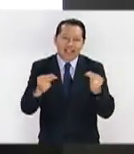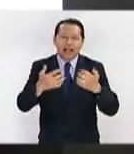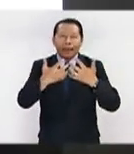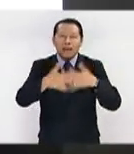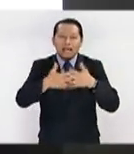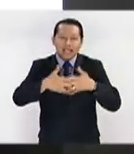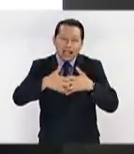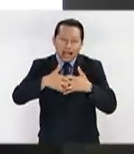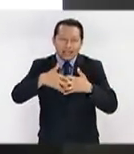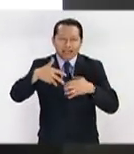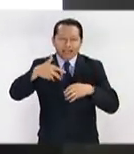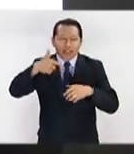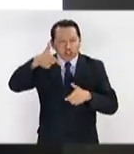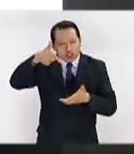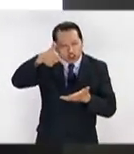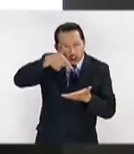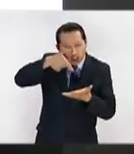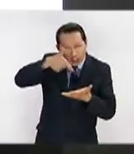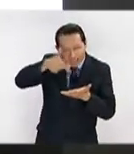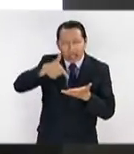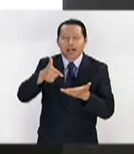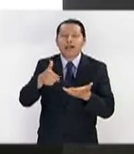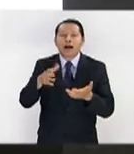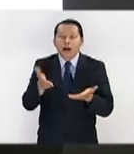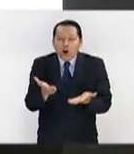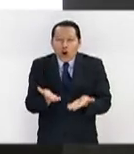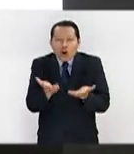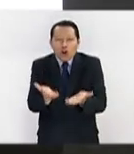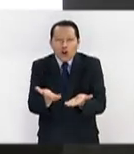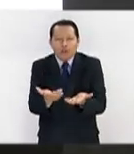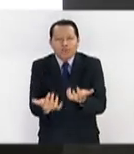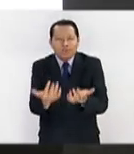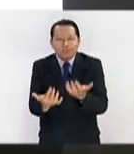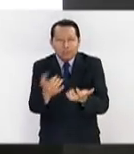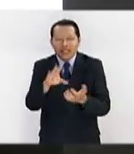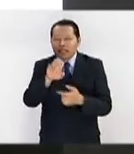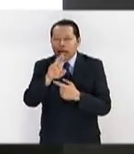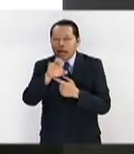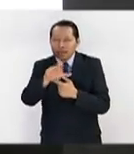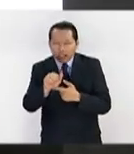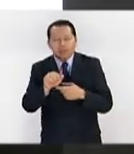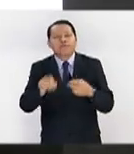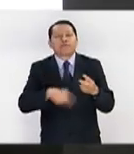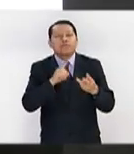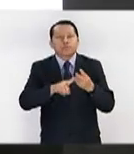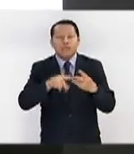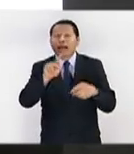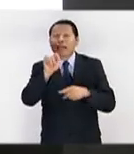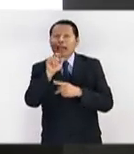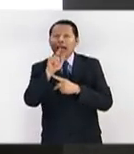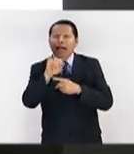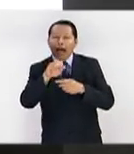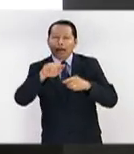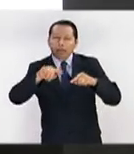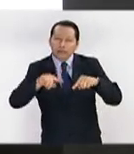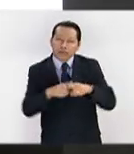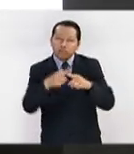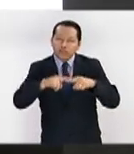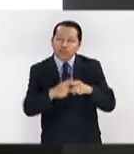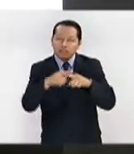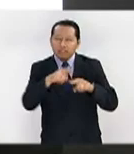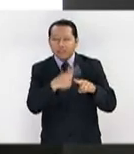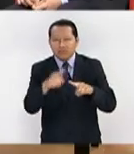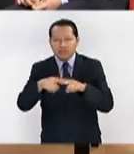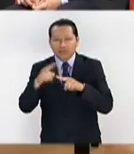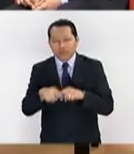máquinas de soldar, los hornos de cerámica, los telares, que desde que el chico entra tiene un telar hasta que terminan sus 3 años de formación.